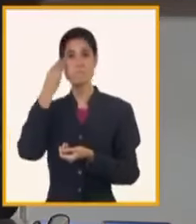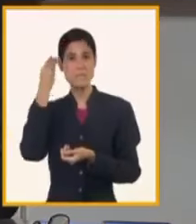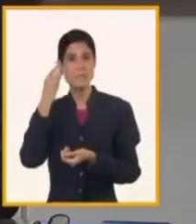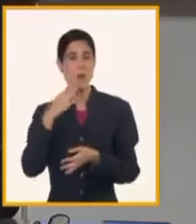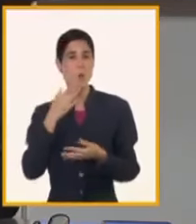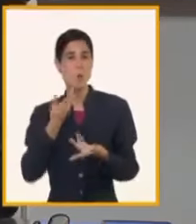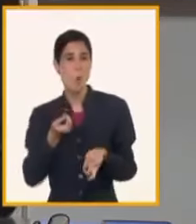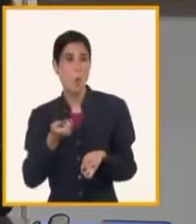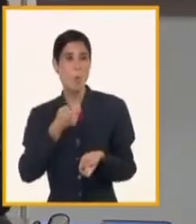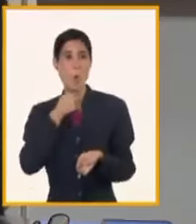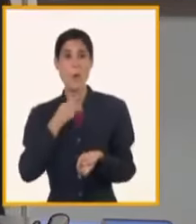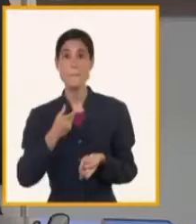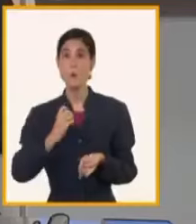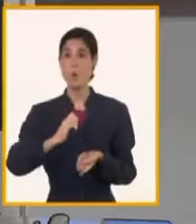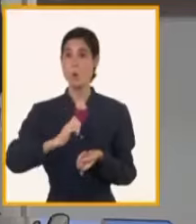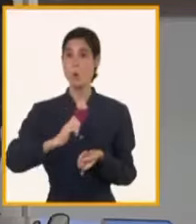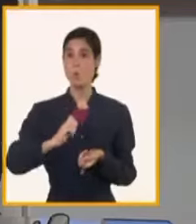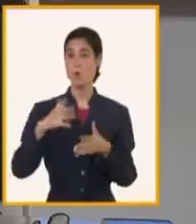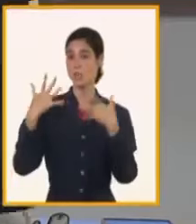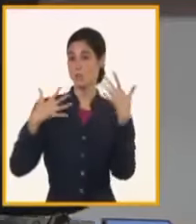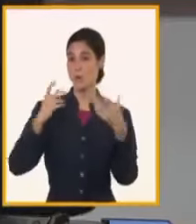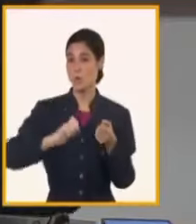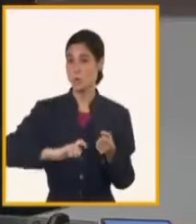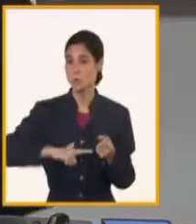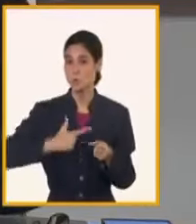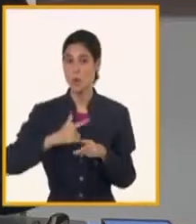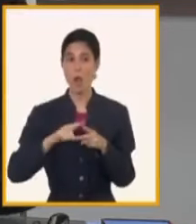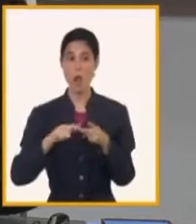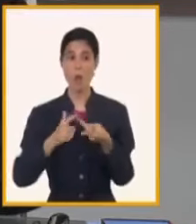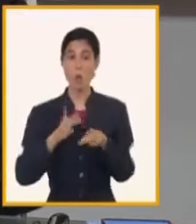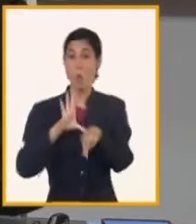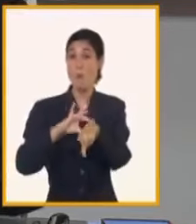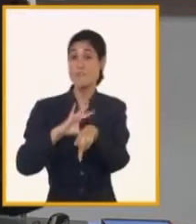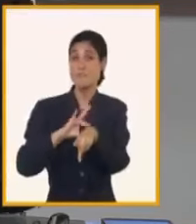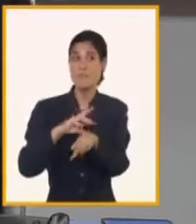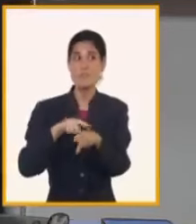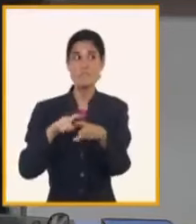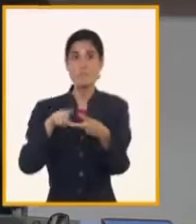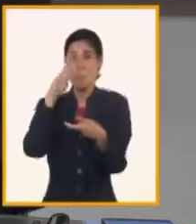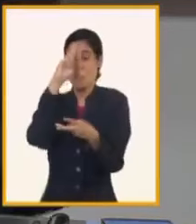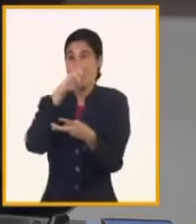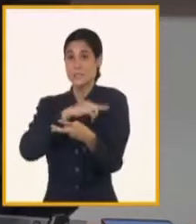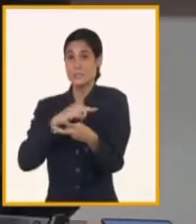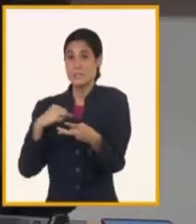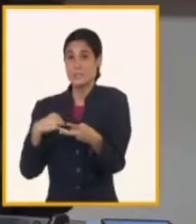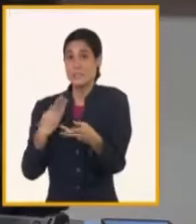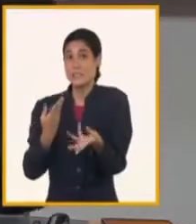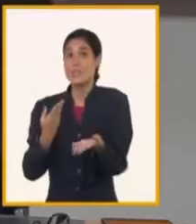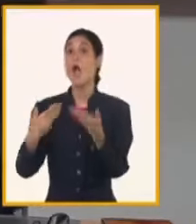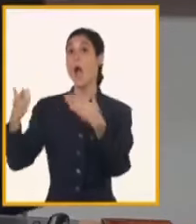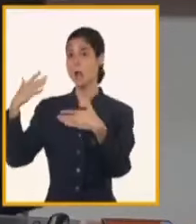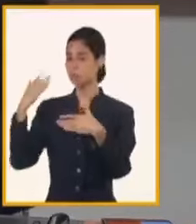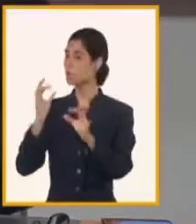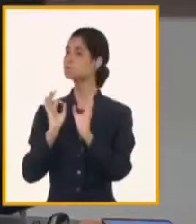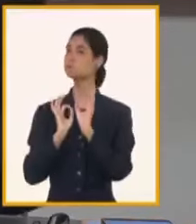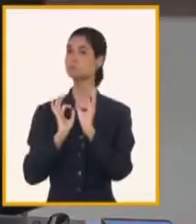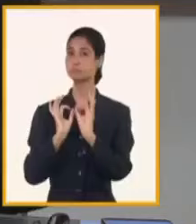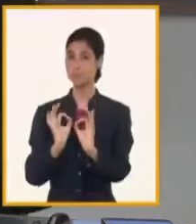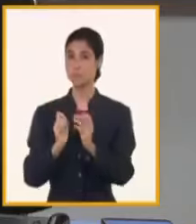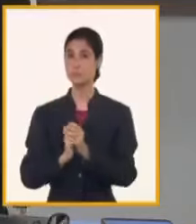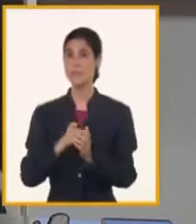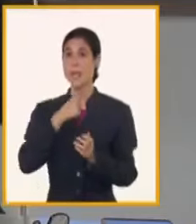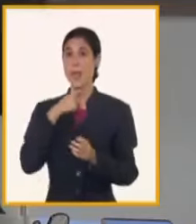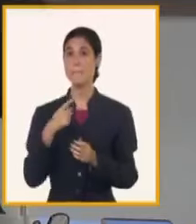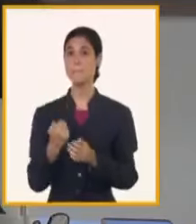una actividad cultural si había una actividad política si había un enfermo si había una situación coyuntural desde la Habana del despacho nacional un técnico diciendo